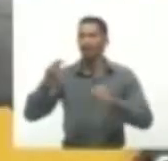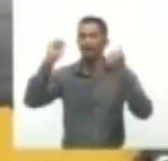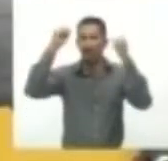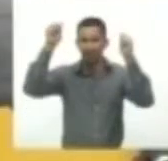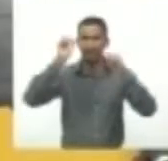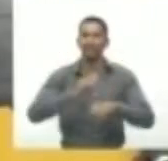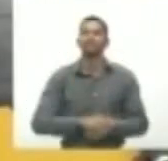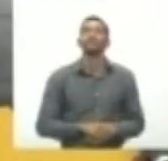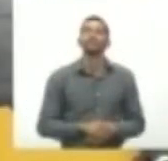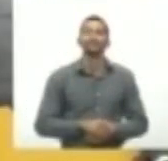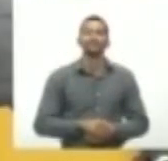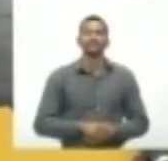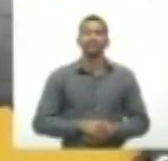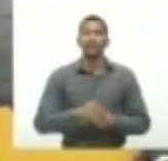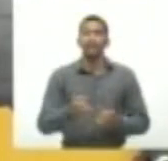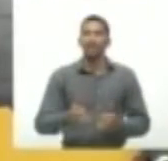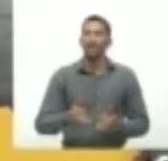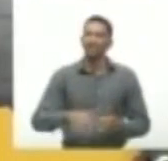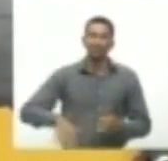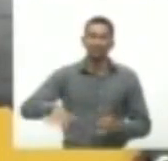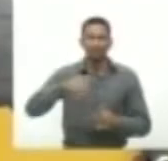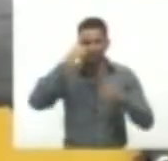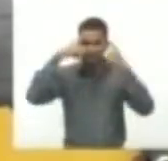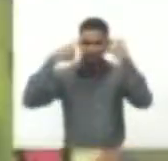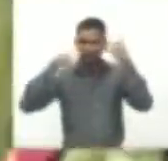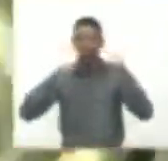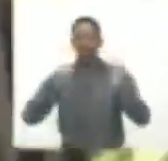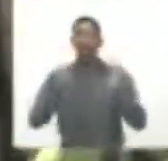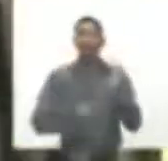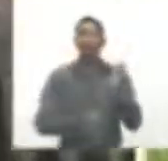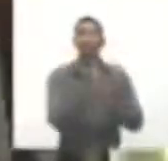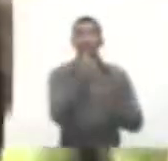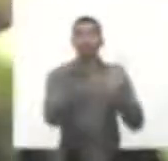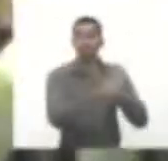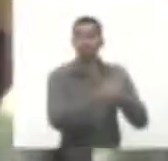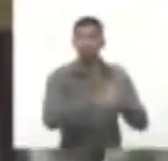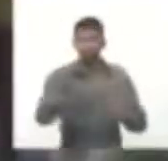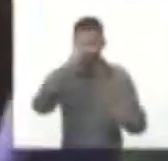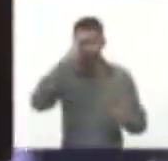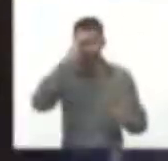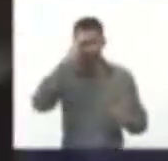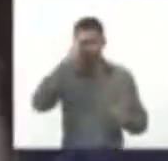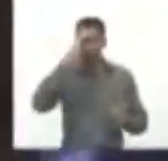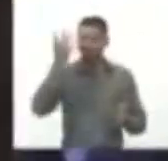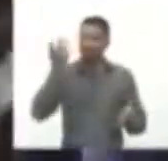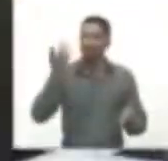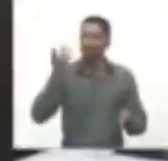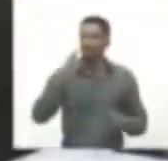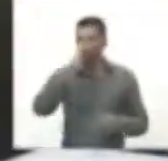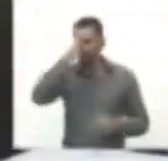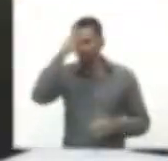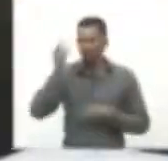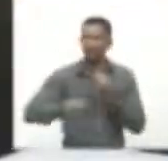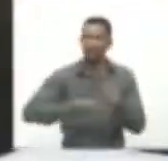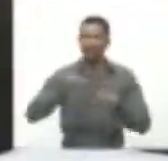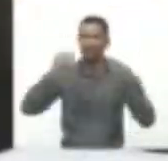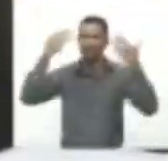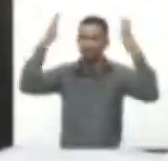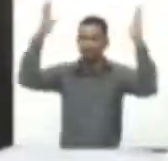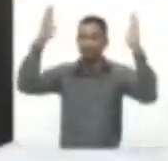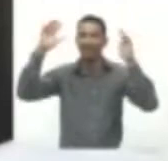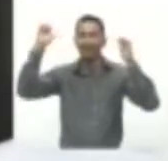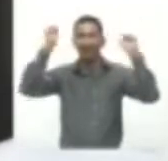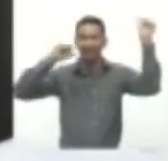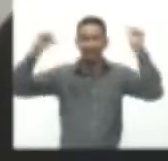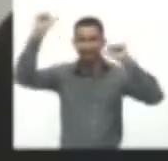el revuelo generado por el nuevo Código de Policía y las interrupciones para la realización tradicional del Carnaval de Barranquilla, el distrito busca regular